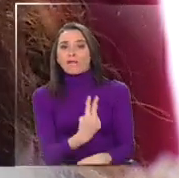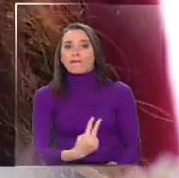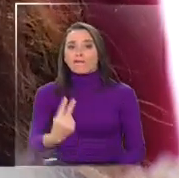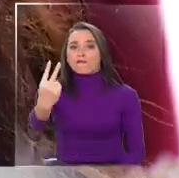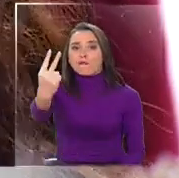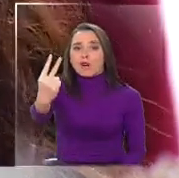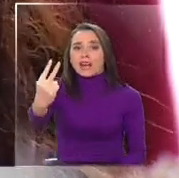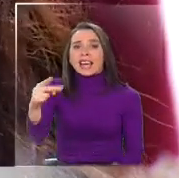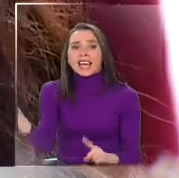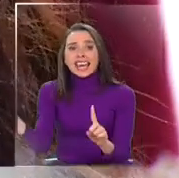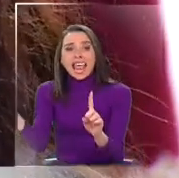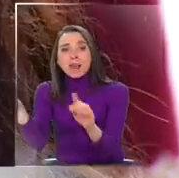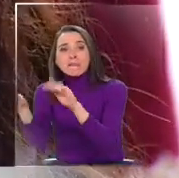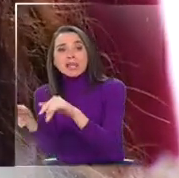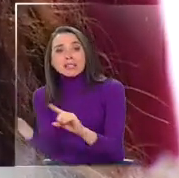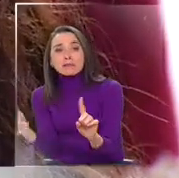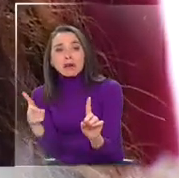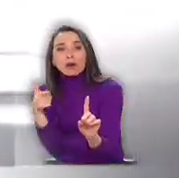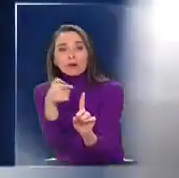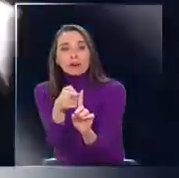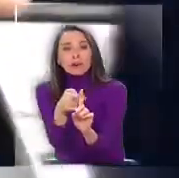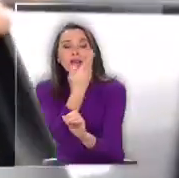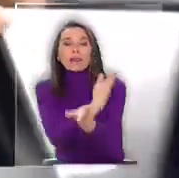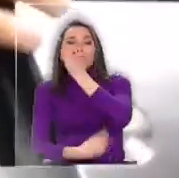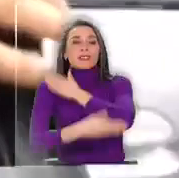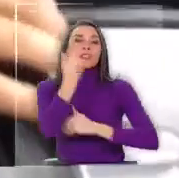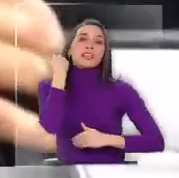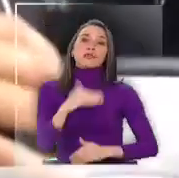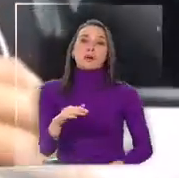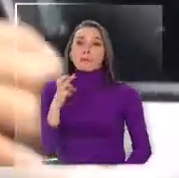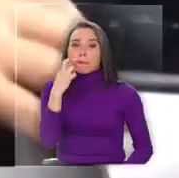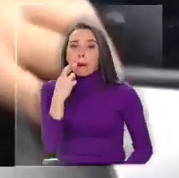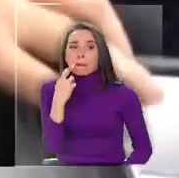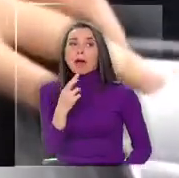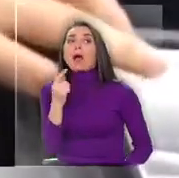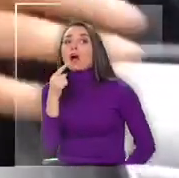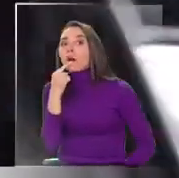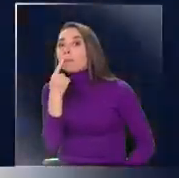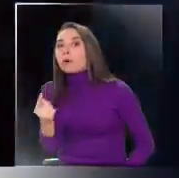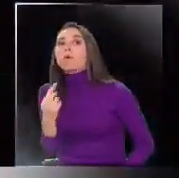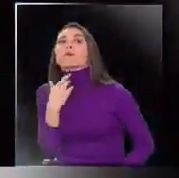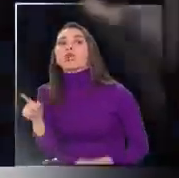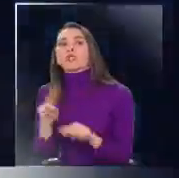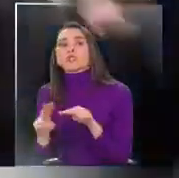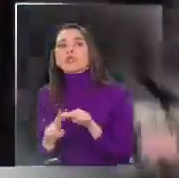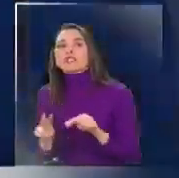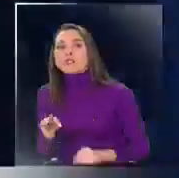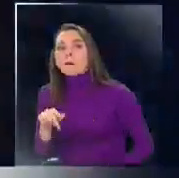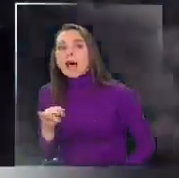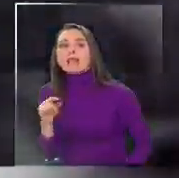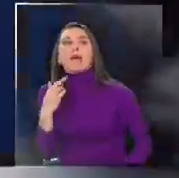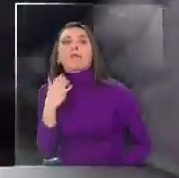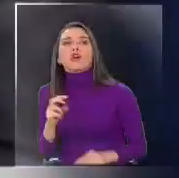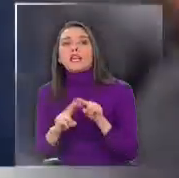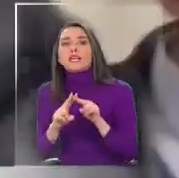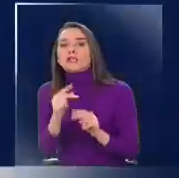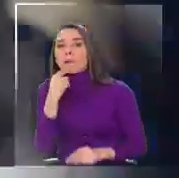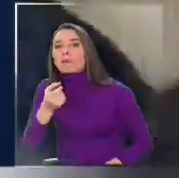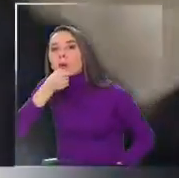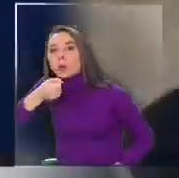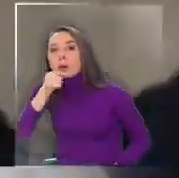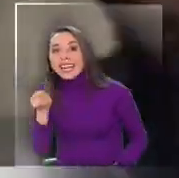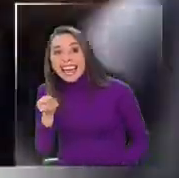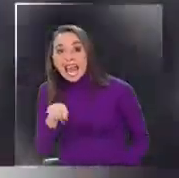Después le mató y le descuartizó al papá. ¿Por qué lo hiciste, Matías? ¿Qué puedes decir? ¿Por qué lo hiciste? ¿Matías? Él